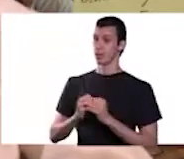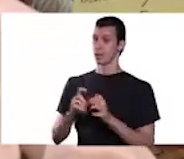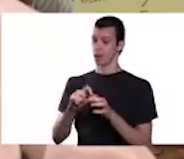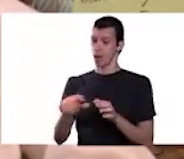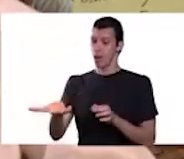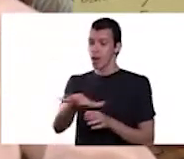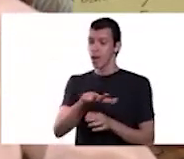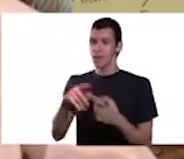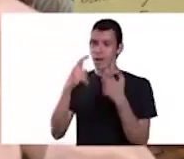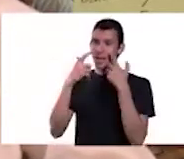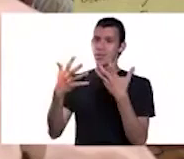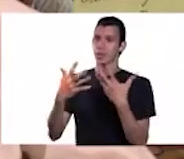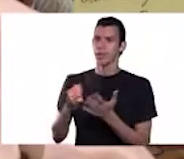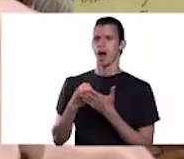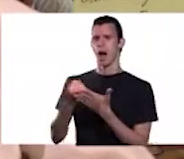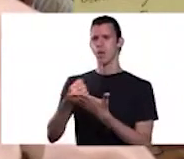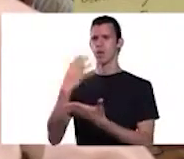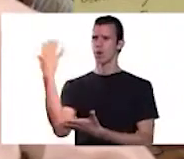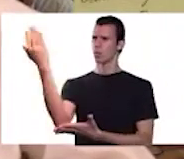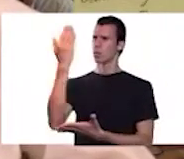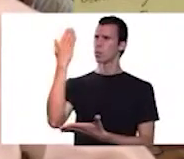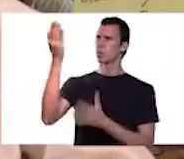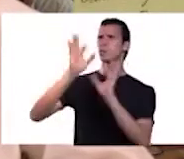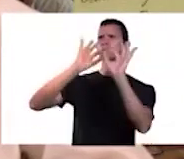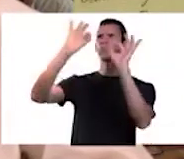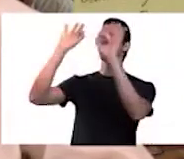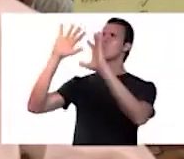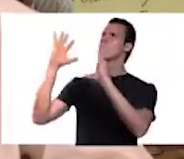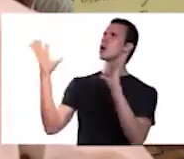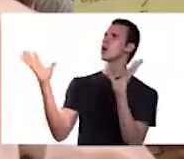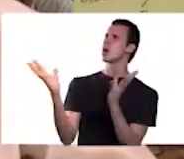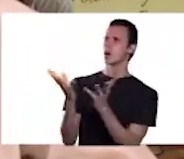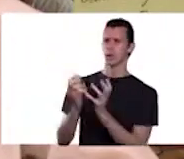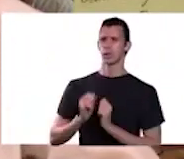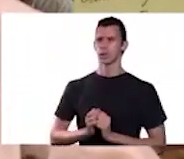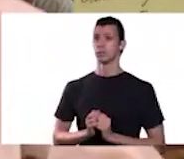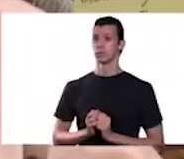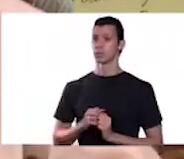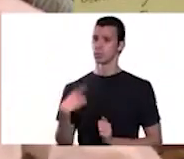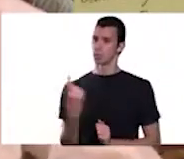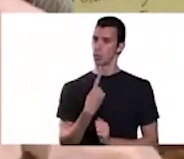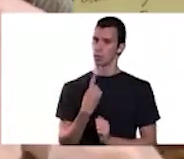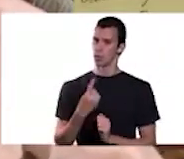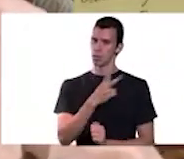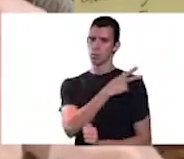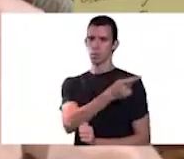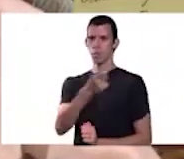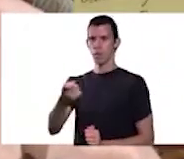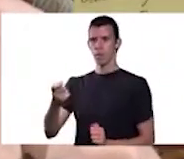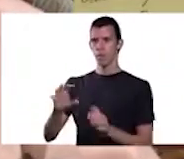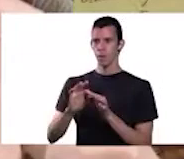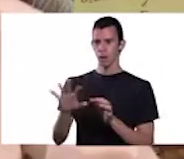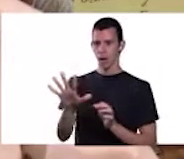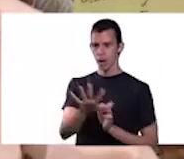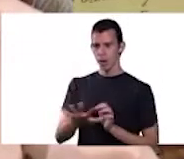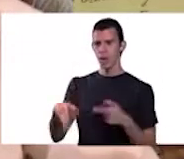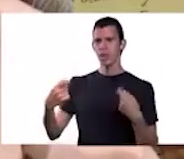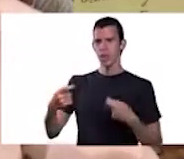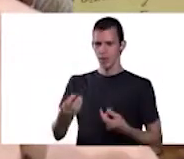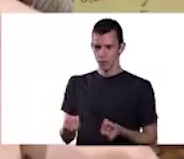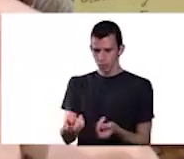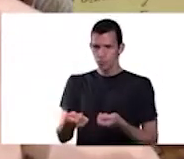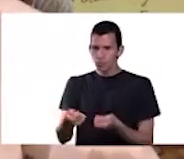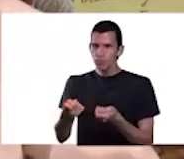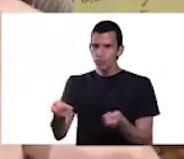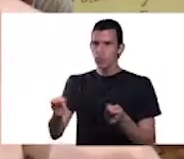geografía es rectora en este sentido en la protección del medio ambiente. Los docentes de la geografía tenemos que